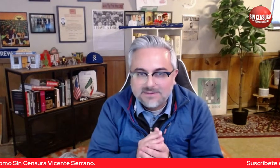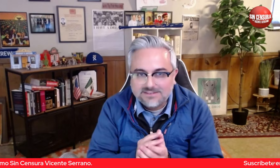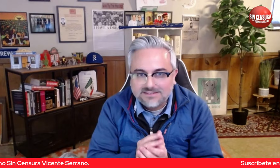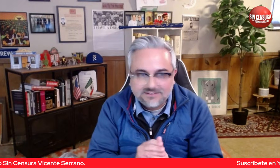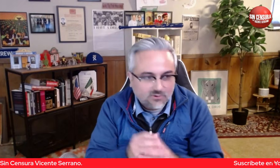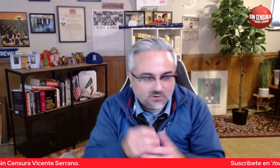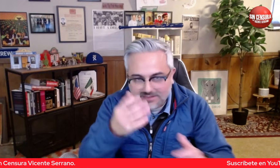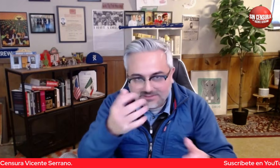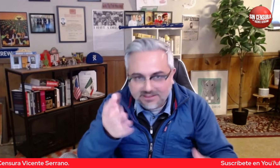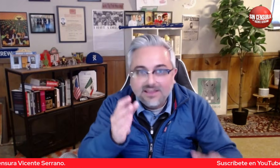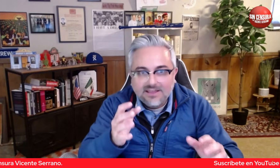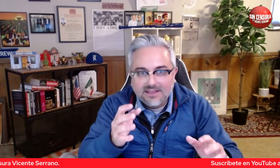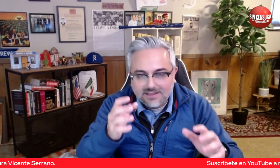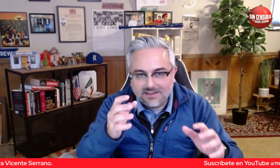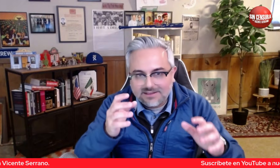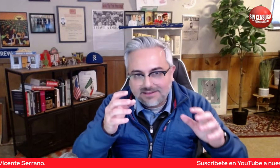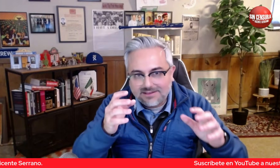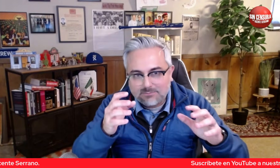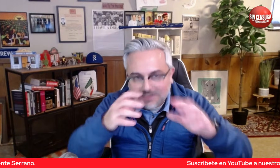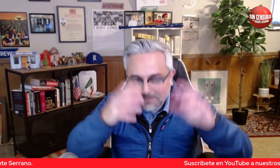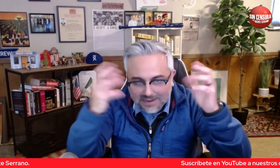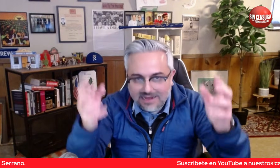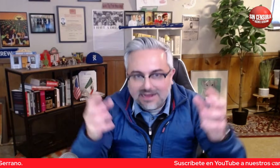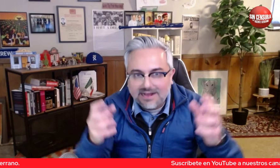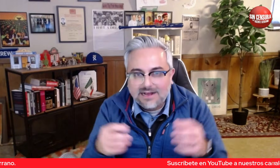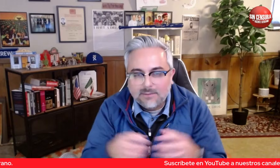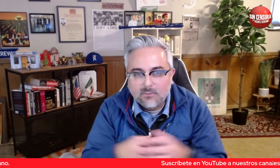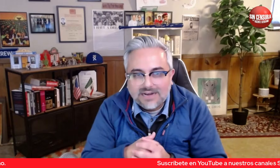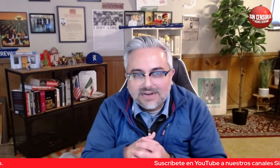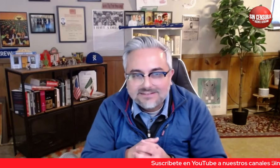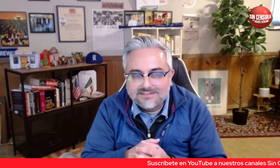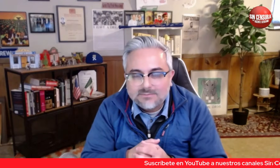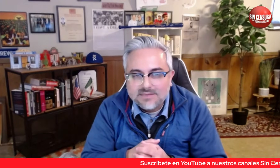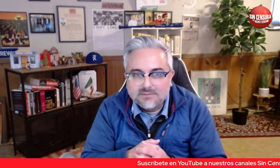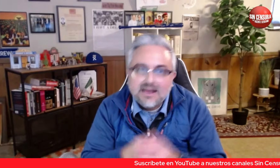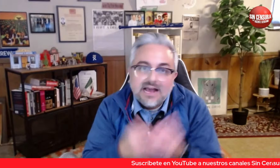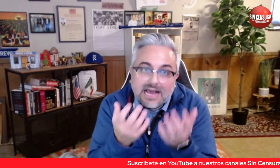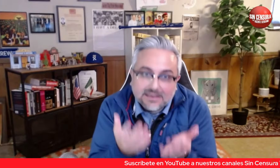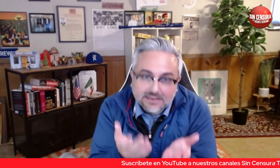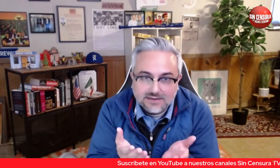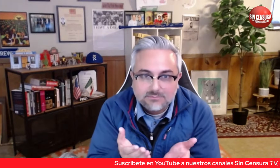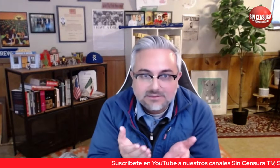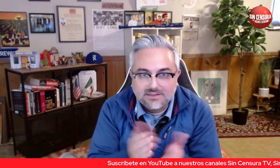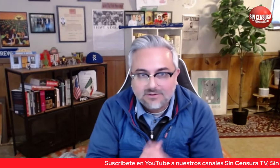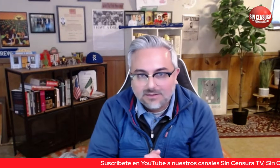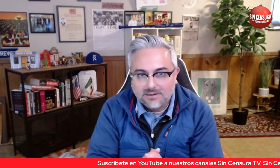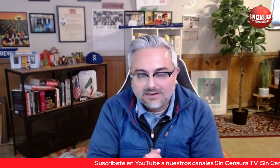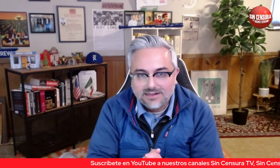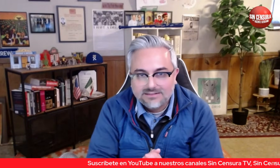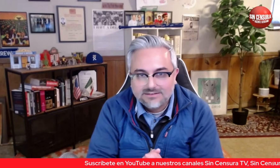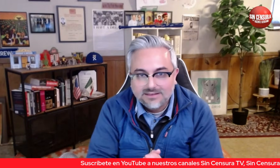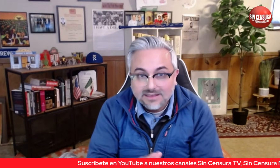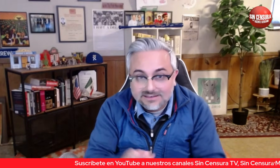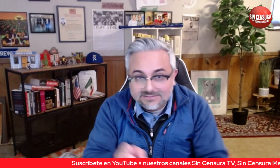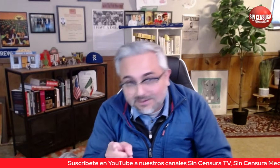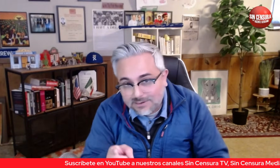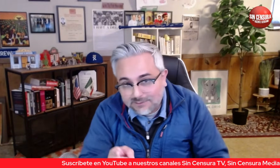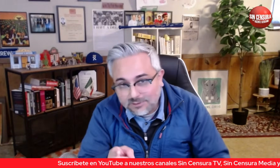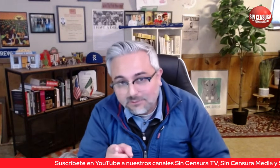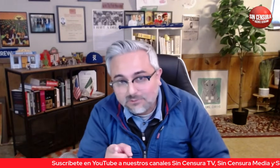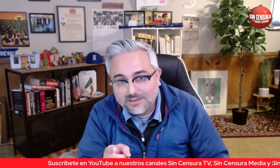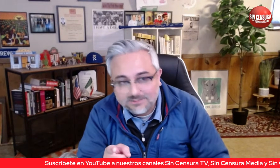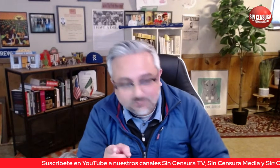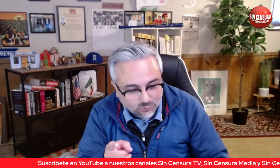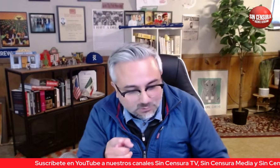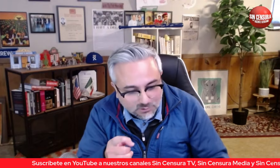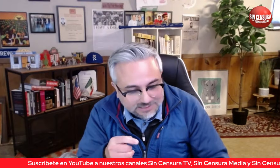va a divertirse con gente que pues ahí va a burlarse de sí misma. Ahí han invitado a Anabel Hernández. Y esta revelación